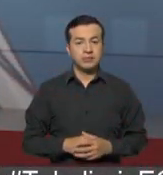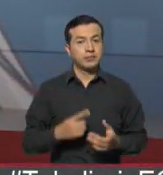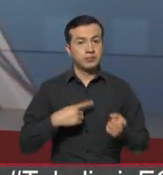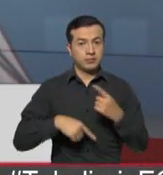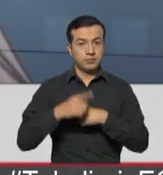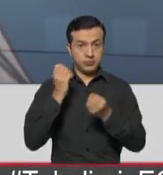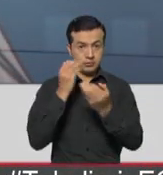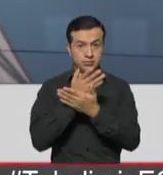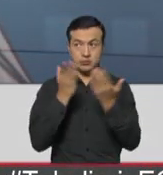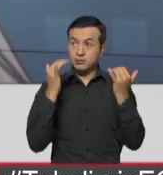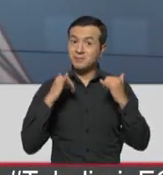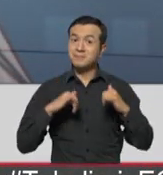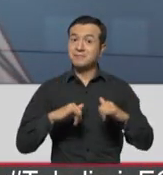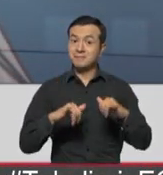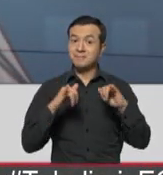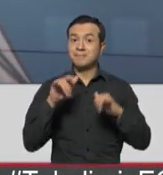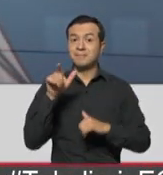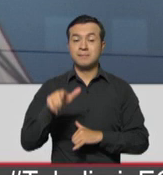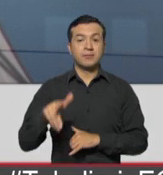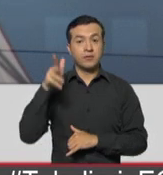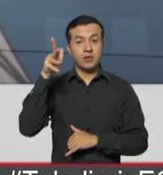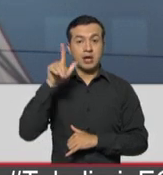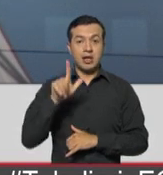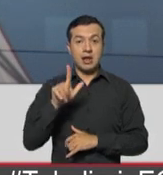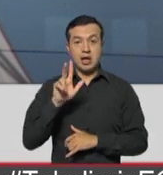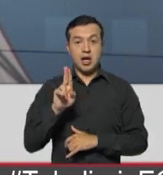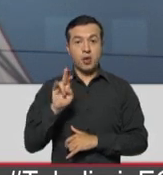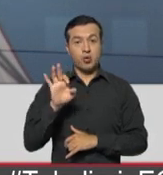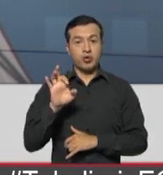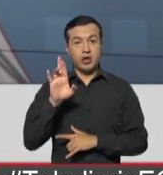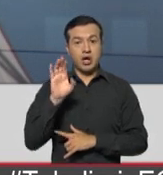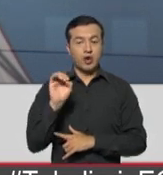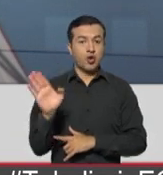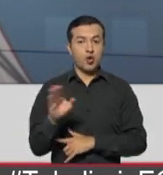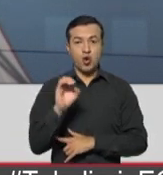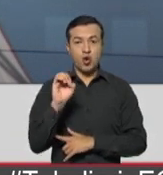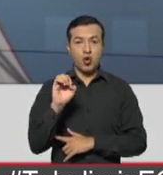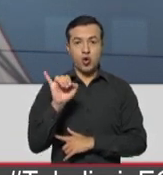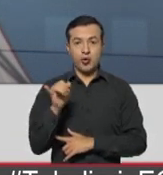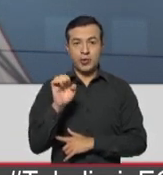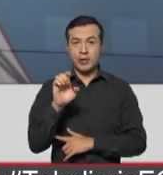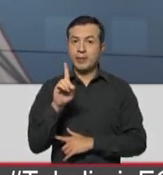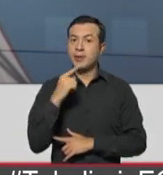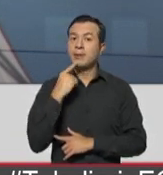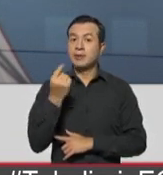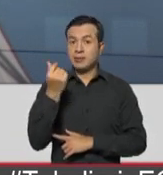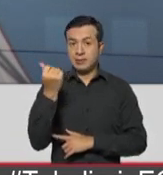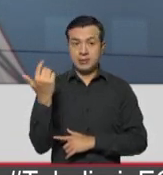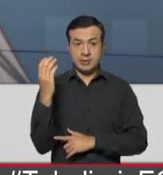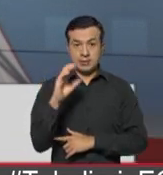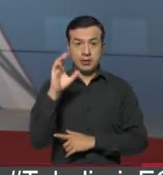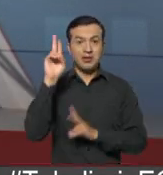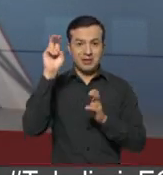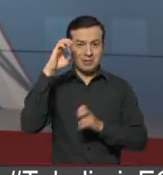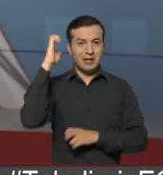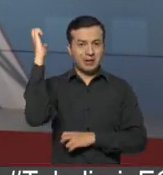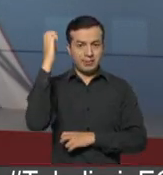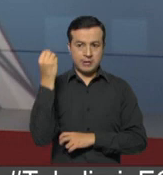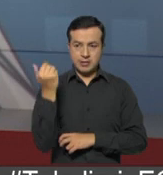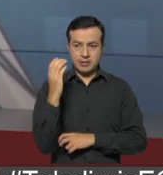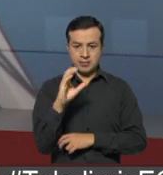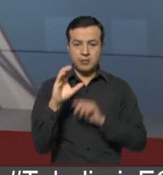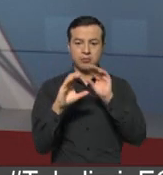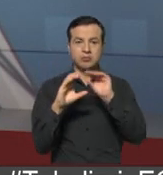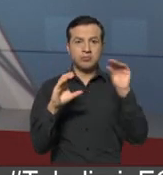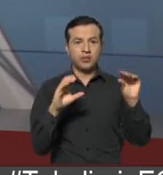Estamos de regreso en Primera Impresión. El catedrático Lautaro Ojeda insiste en que se destine parte de los recursos que se asignaron por la emergencia penitenciaria